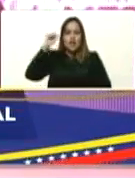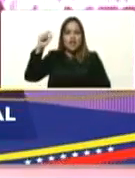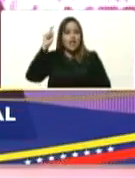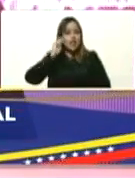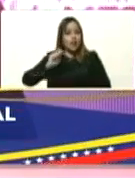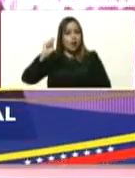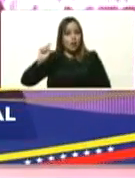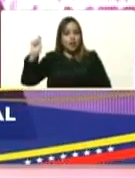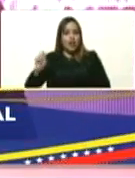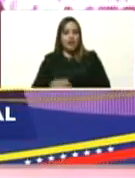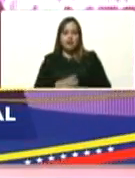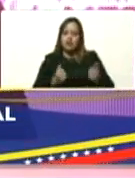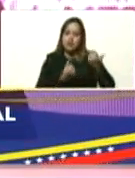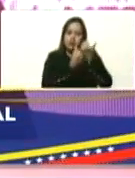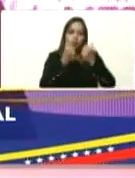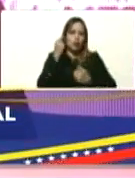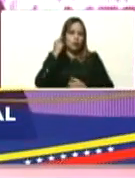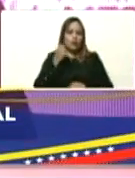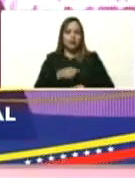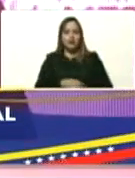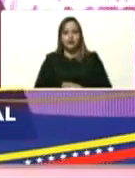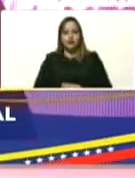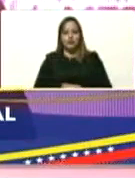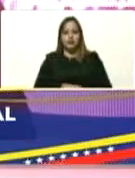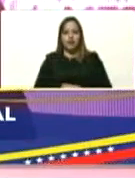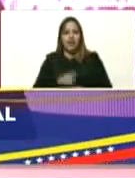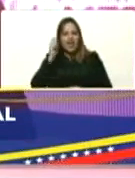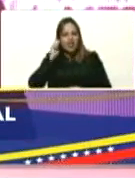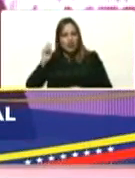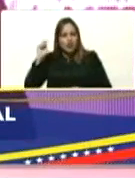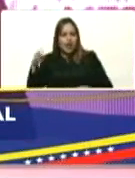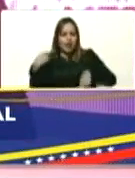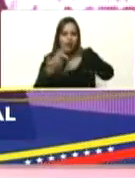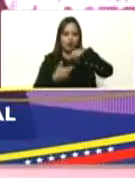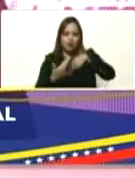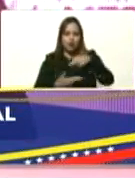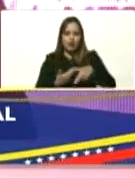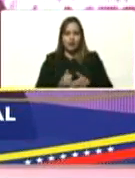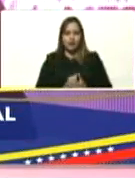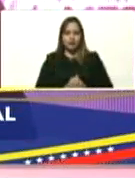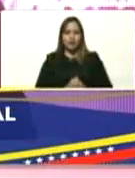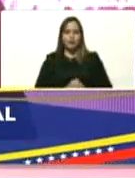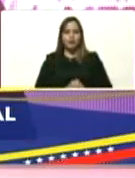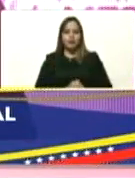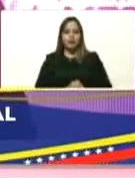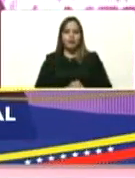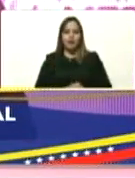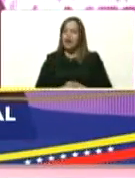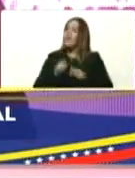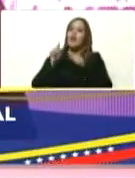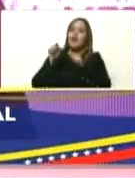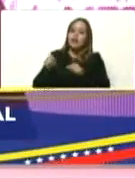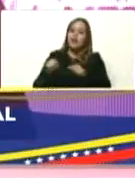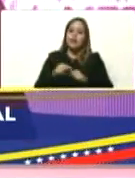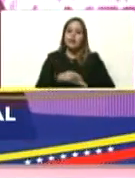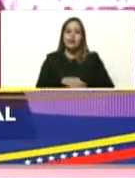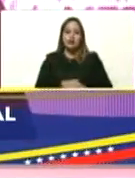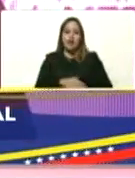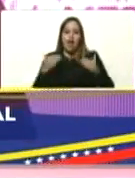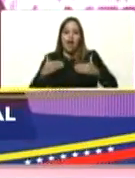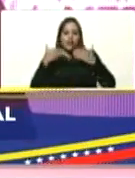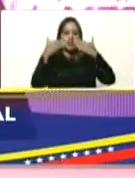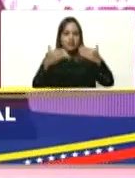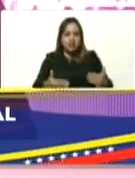teoría feminista, a la teoría revolucionaria, y de ahí